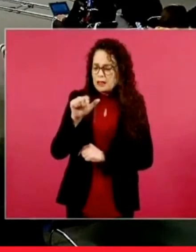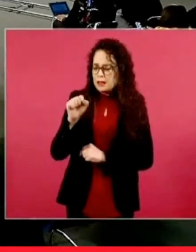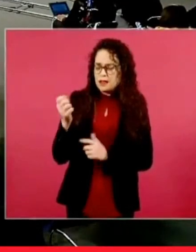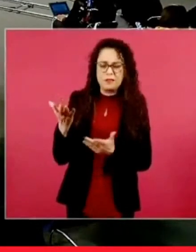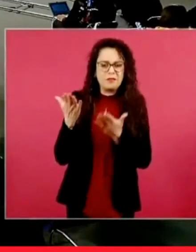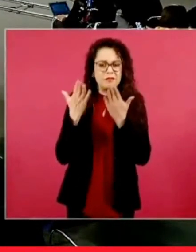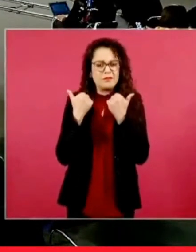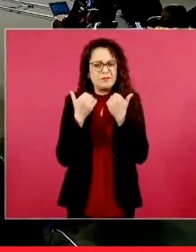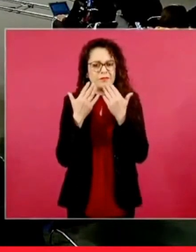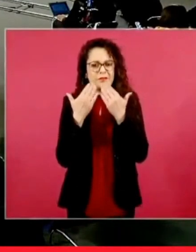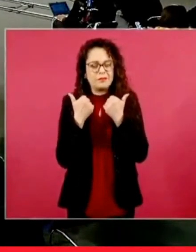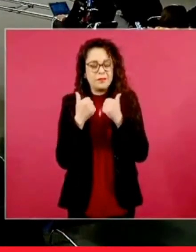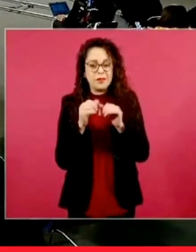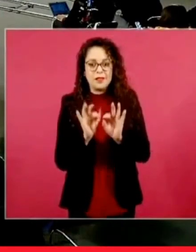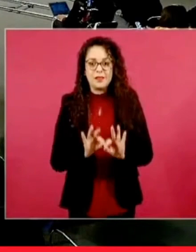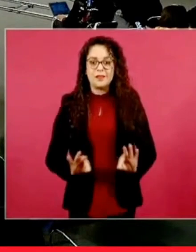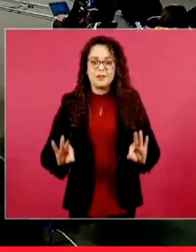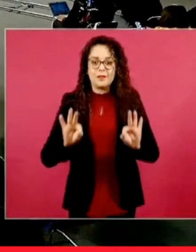Y es bueno el debate,